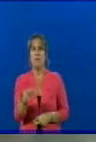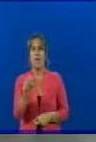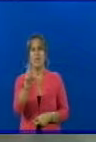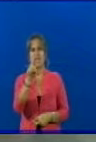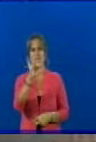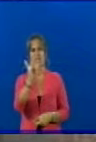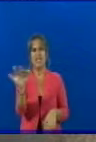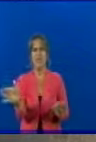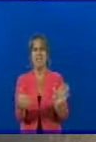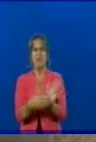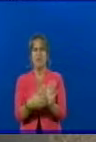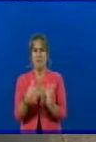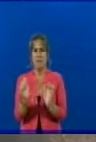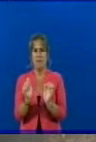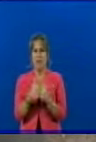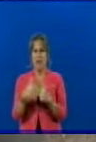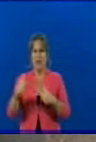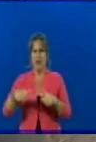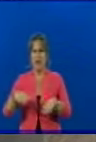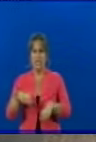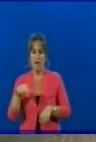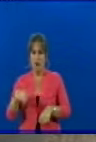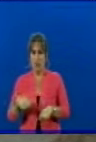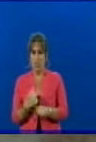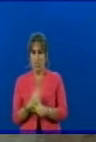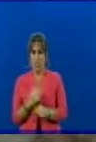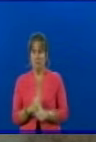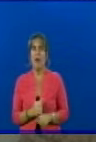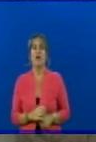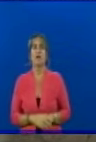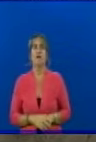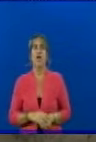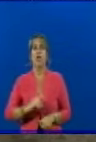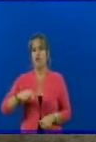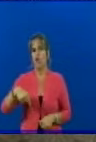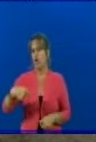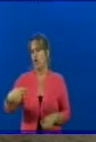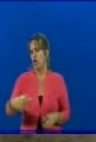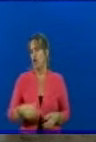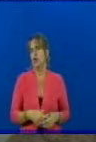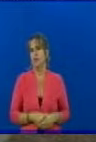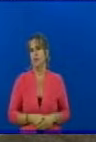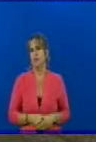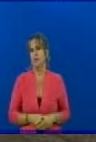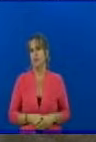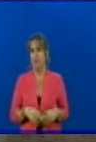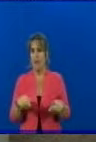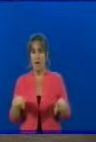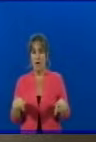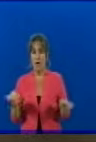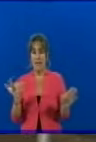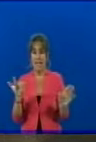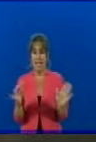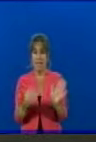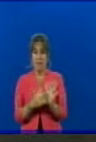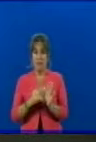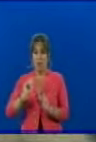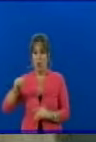7.000 panes aquí, en el turno este. ¿En este turno? ¿Diariamente? En este turno 7.000 panes, en el otro